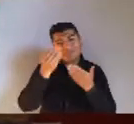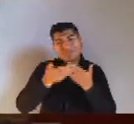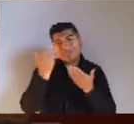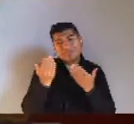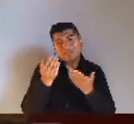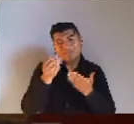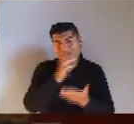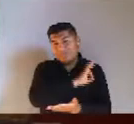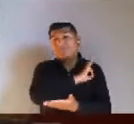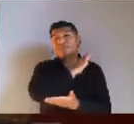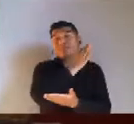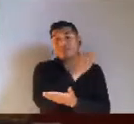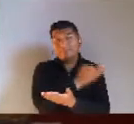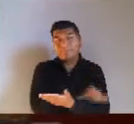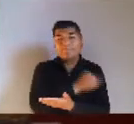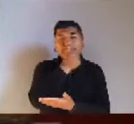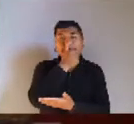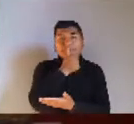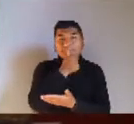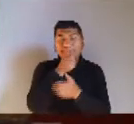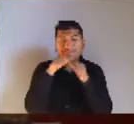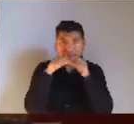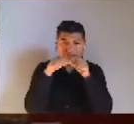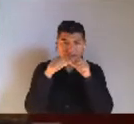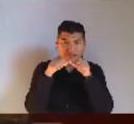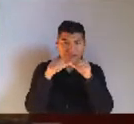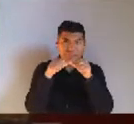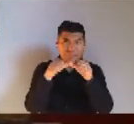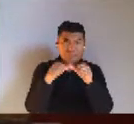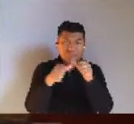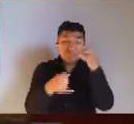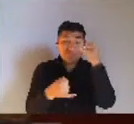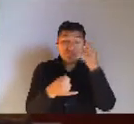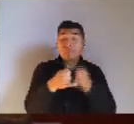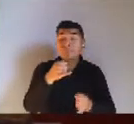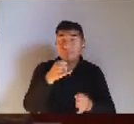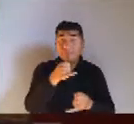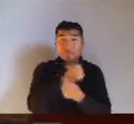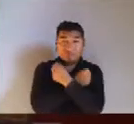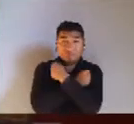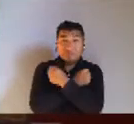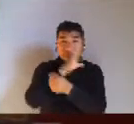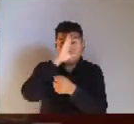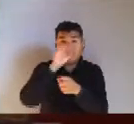es un esfuerzo permanente. Y finalmente, queridos